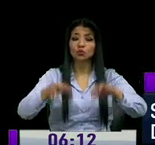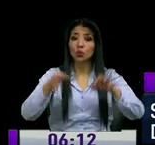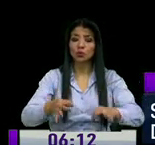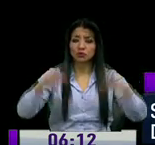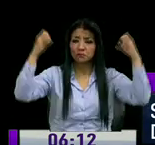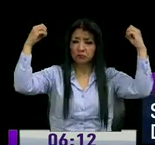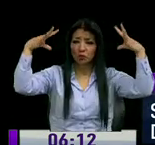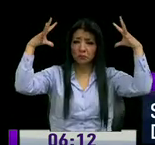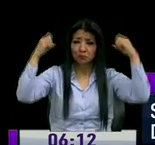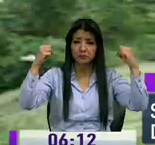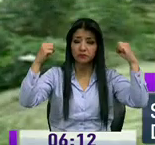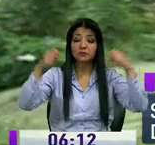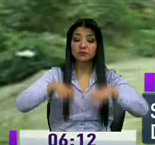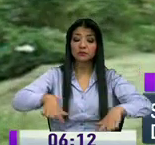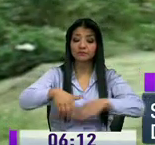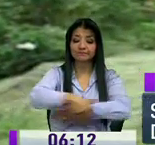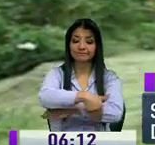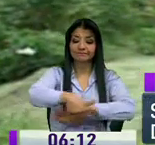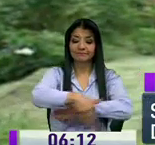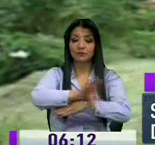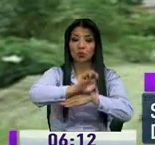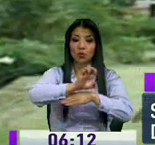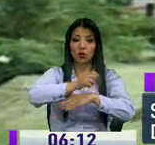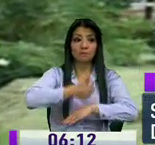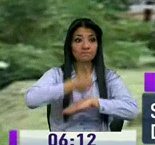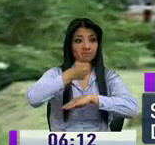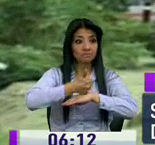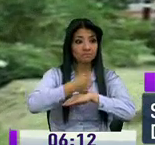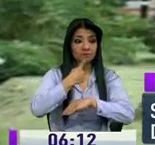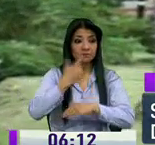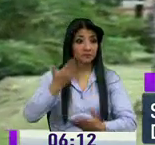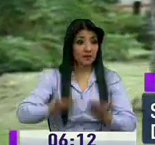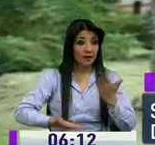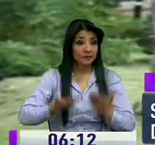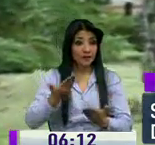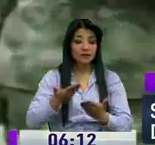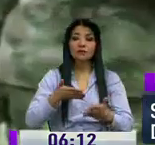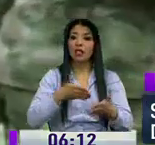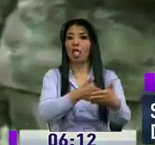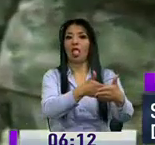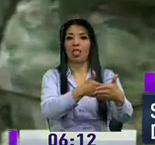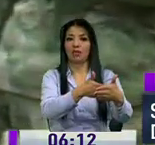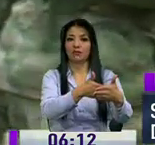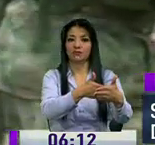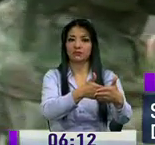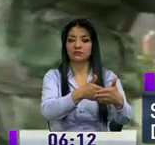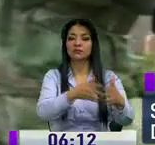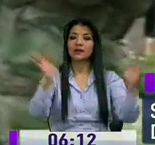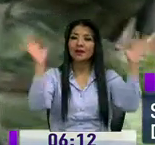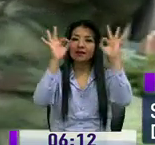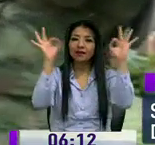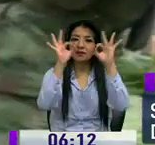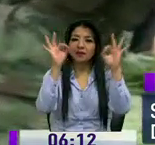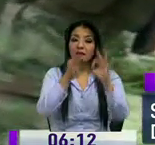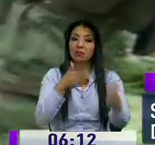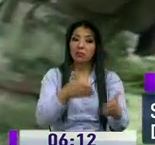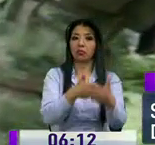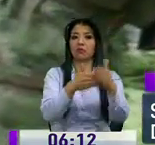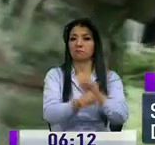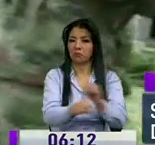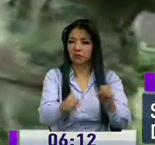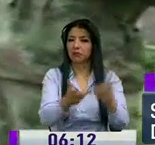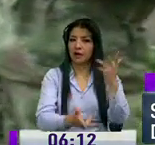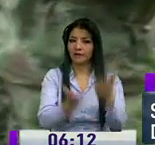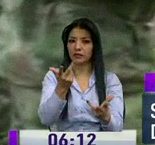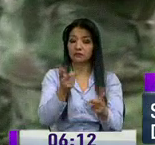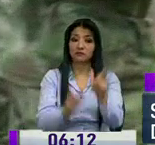pocos kilómetros de la frontera con Ecuador. Las autoridades no descartan que se trate de un atentado a la subestación que alimenta a esta localidad. Esta acción genera